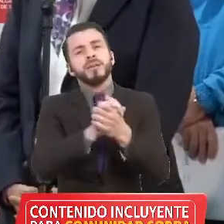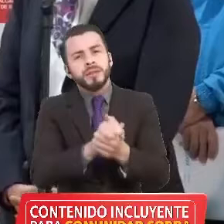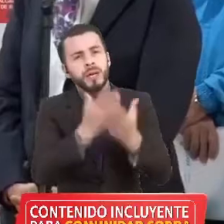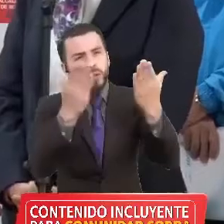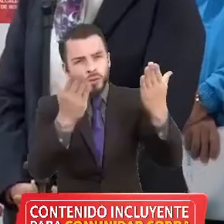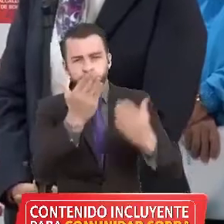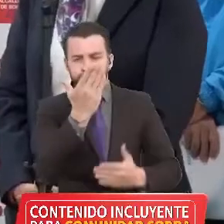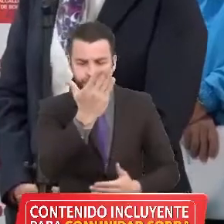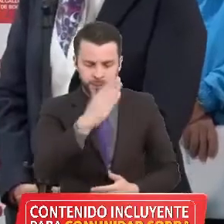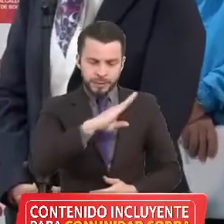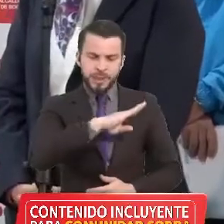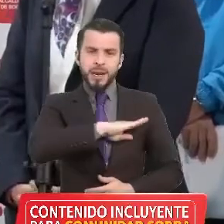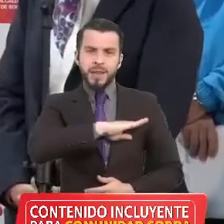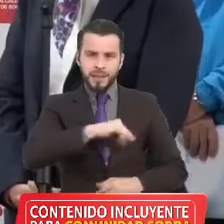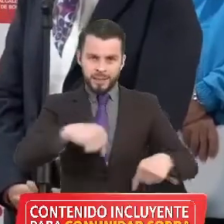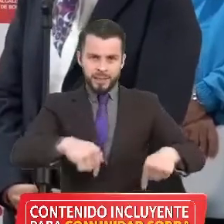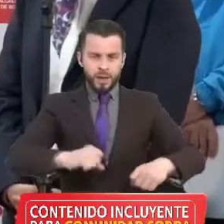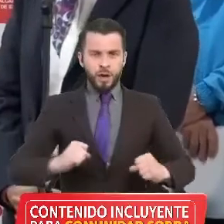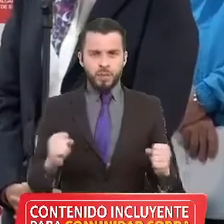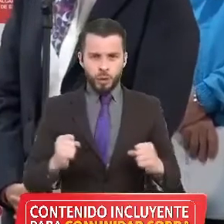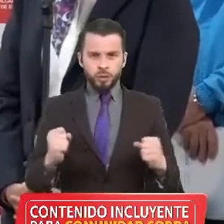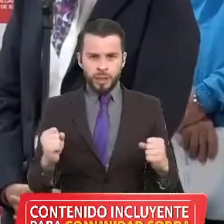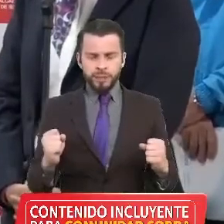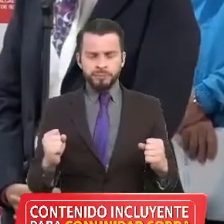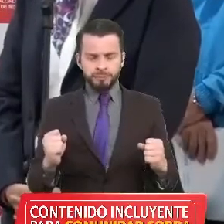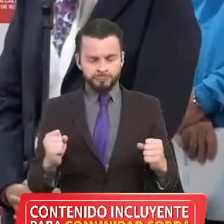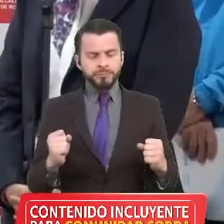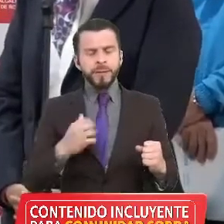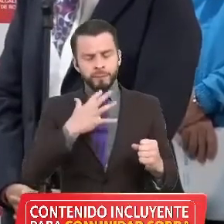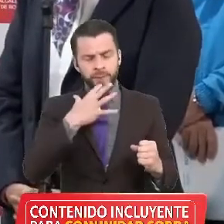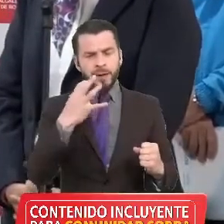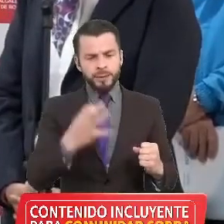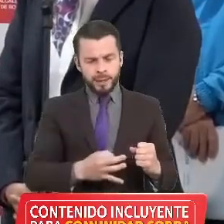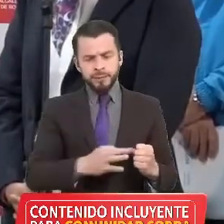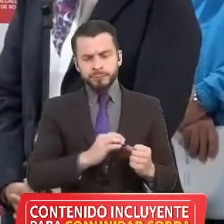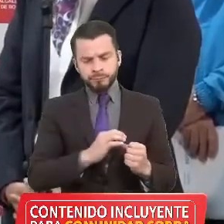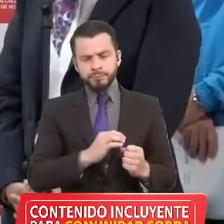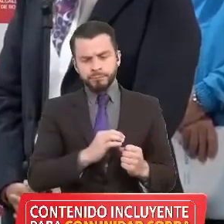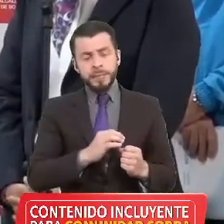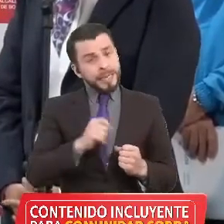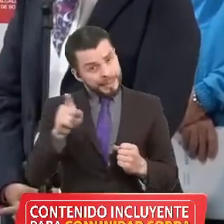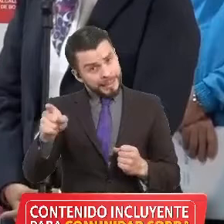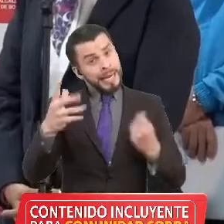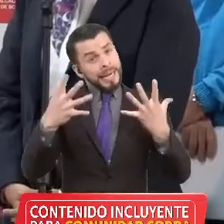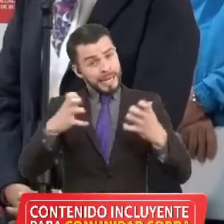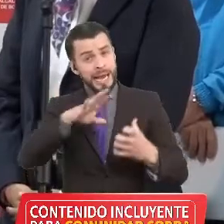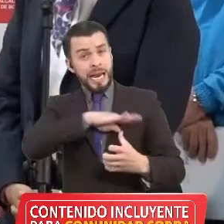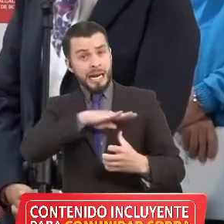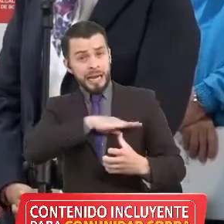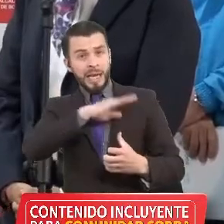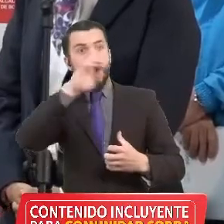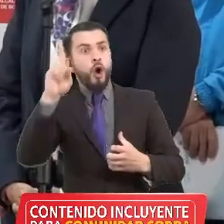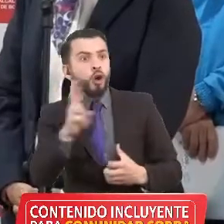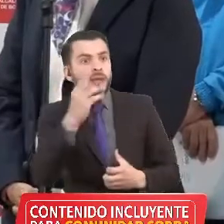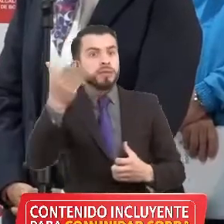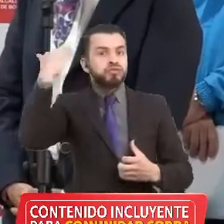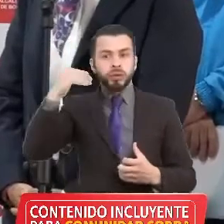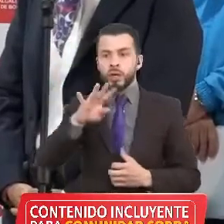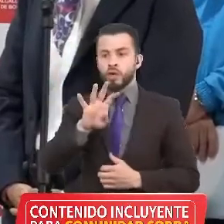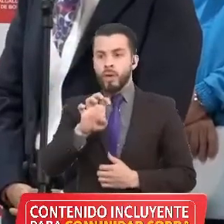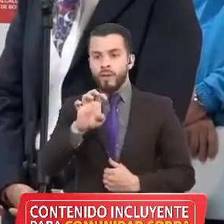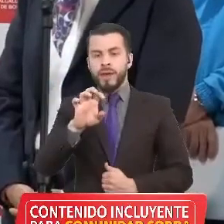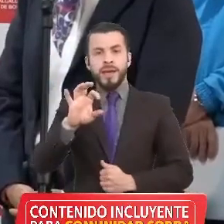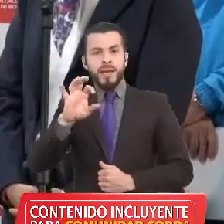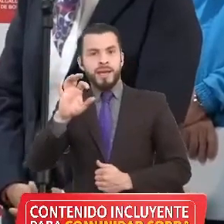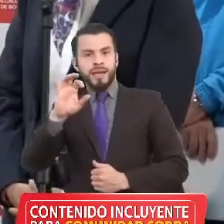alcaldía para que no se repitan los hechos violentos que vimos en septiembre en el que once dos